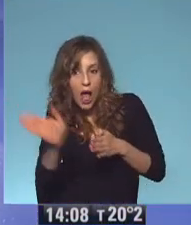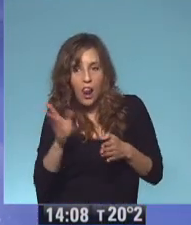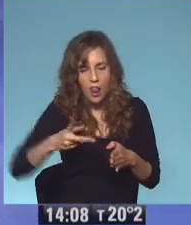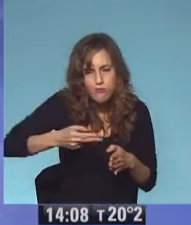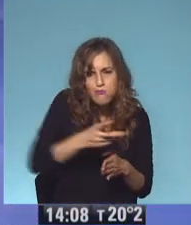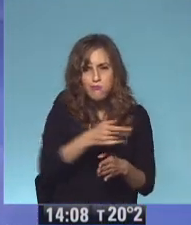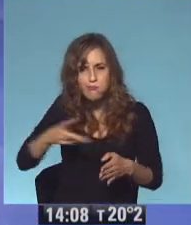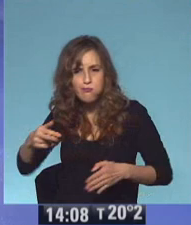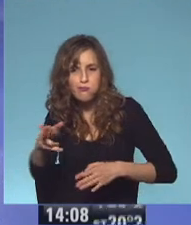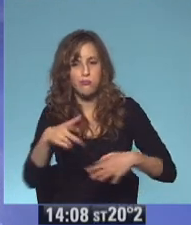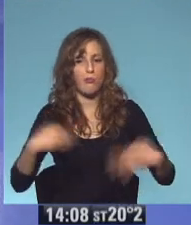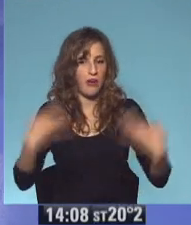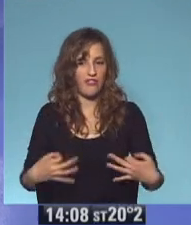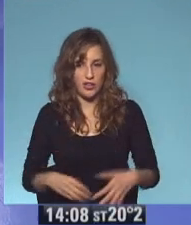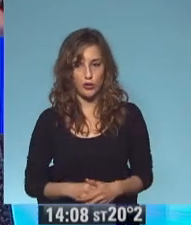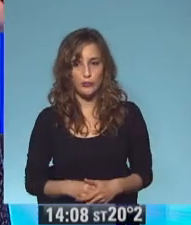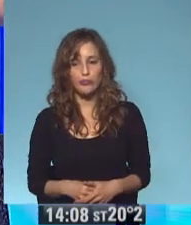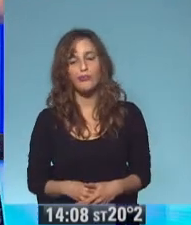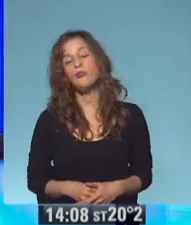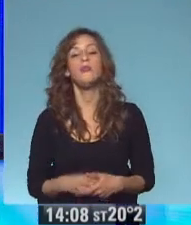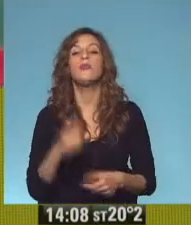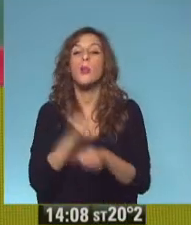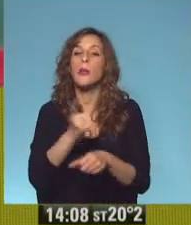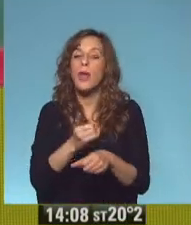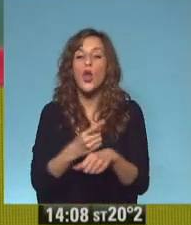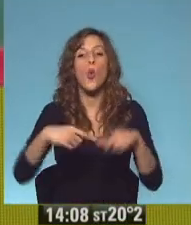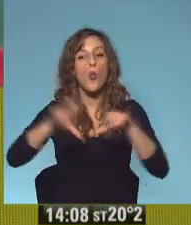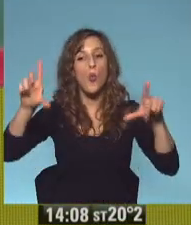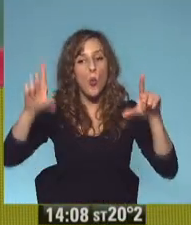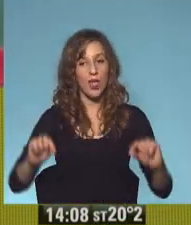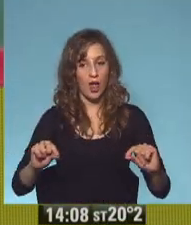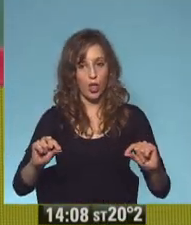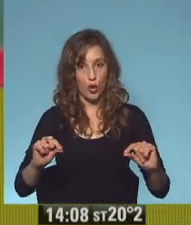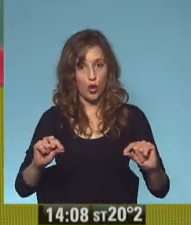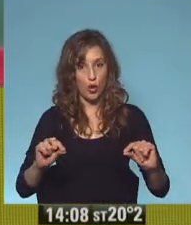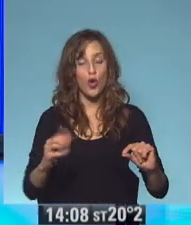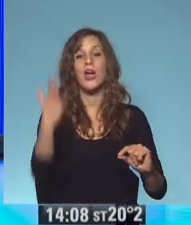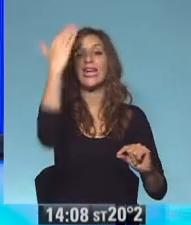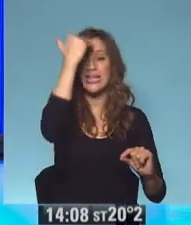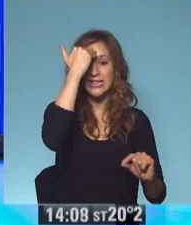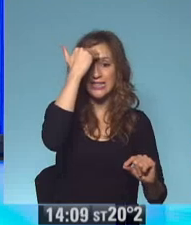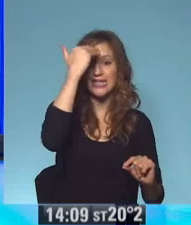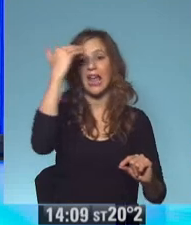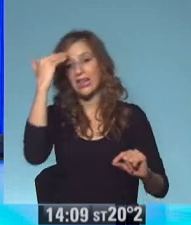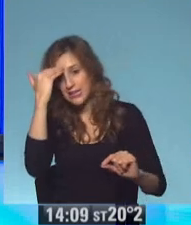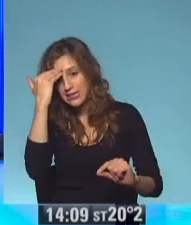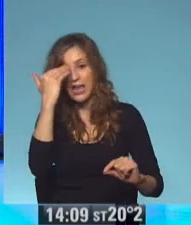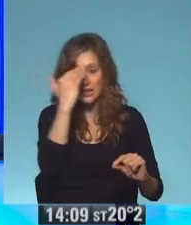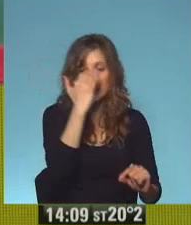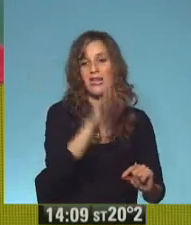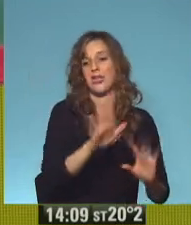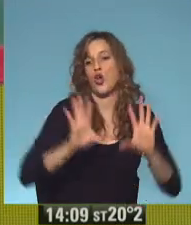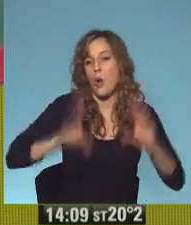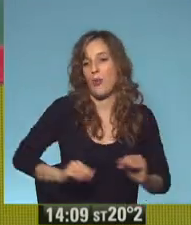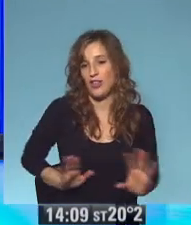Esa medida va a estar bárbara. Tenemos... Arrancamos de un cuadrado. Un cuadrado de 15 de lado. 15. Lo podemos buscar en internet, así como es el también, dibujo. También,